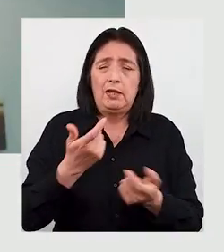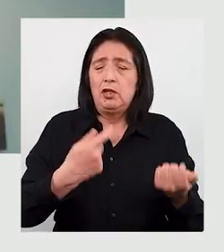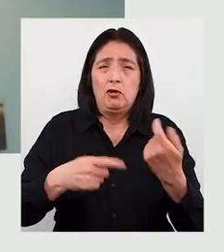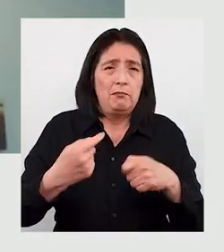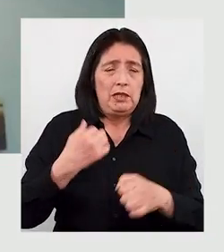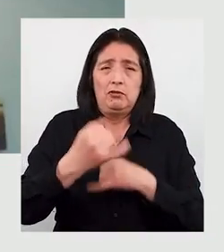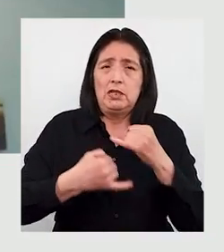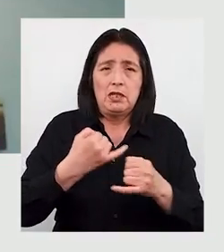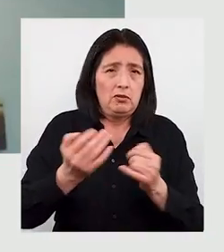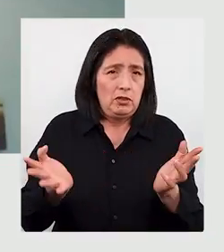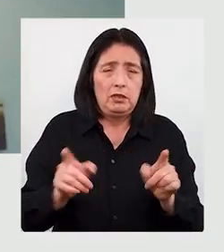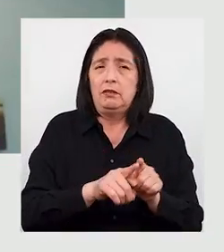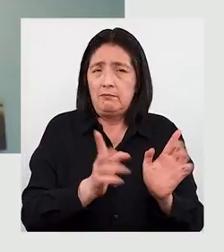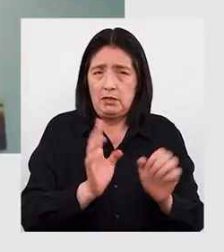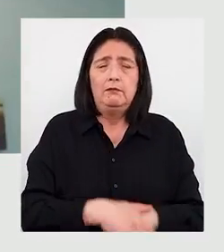comercio internacional.